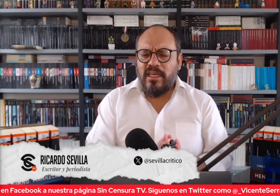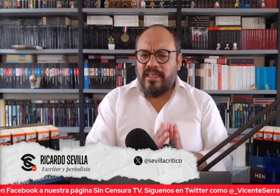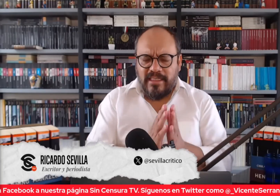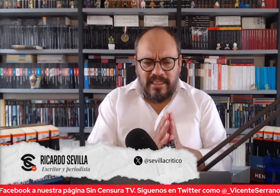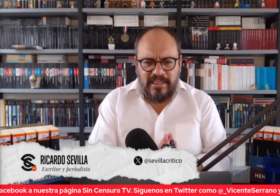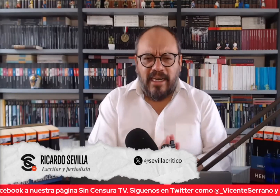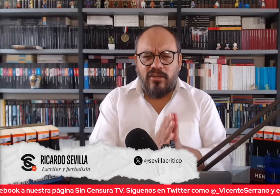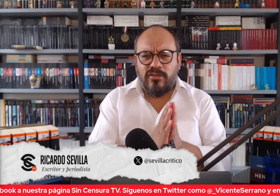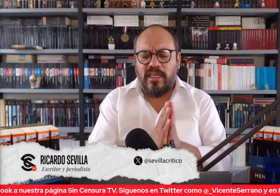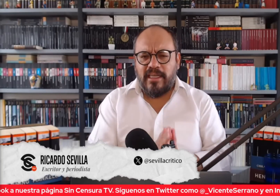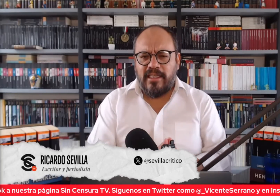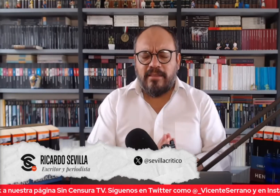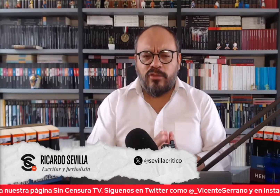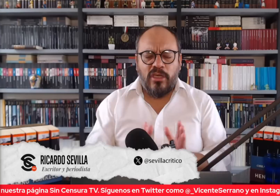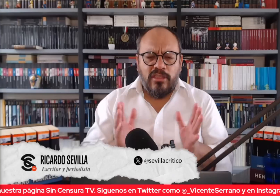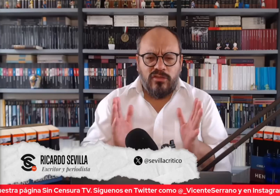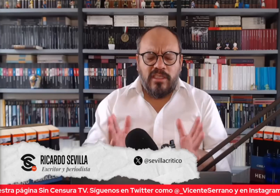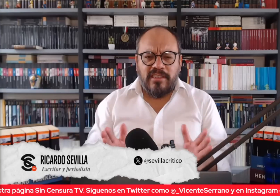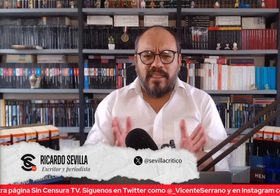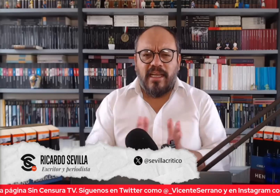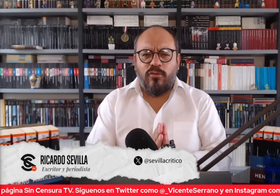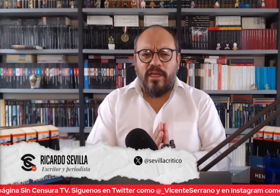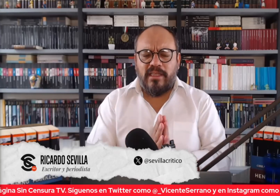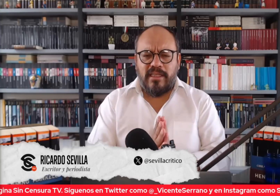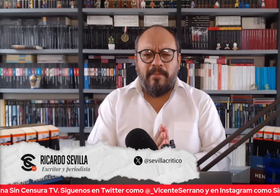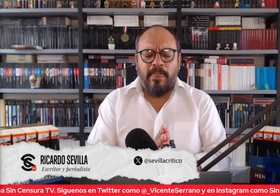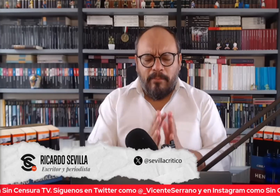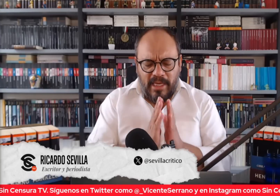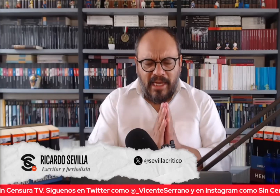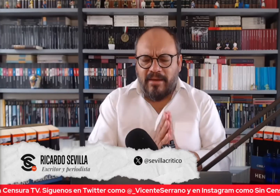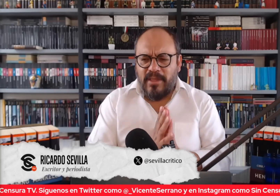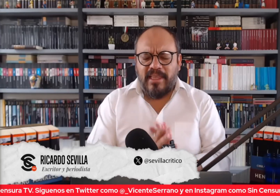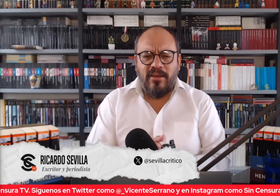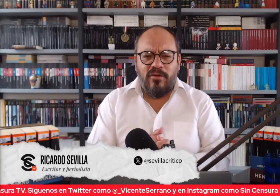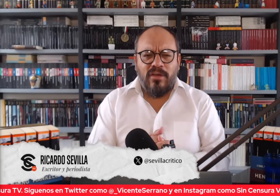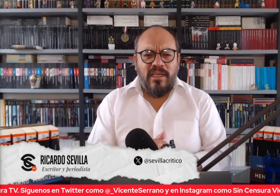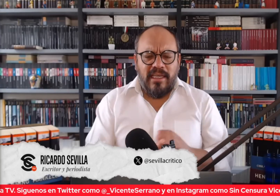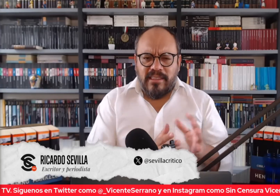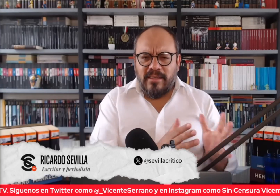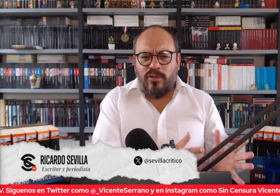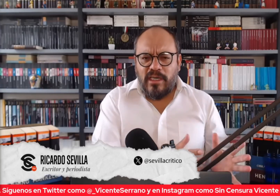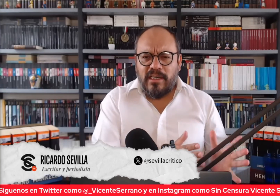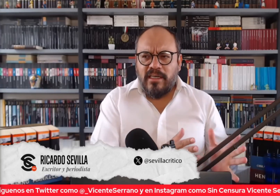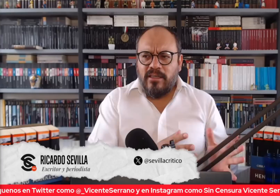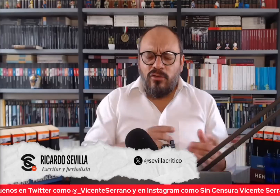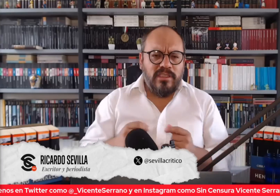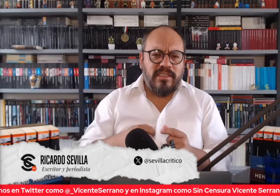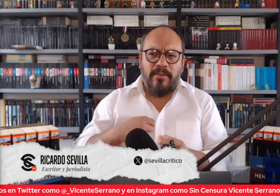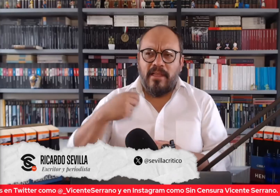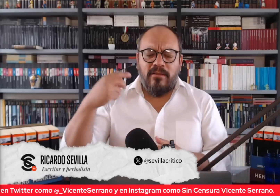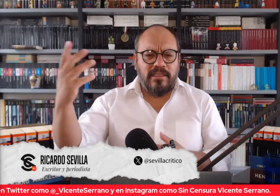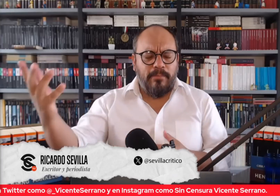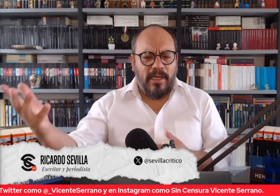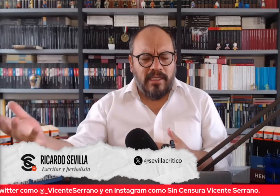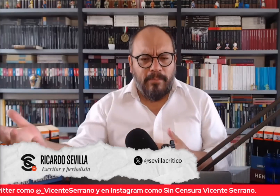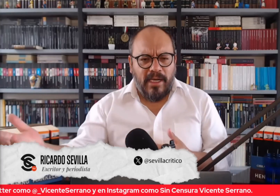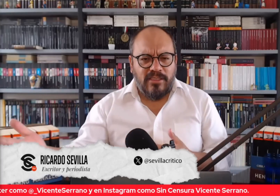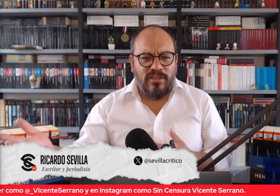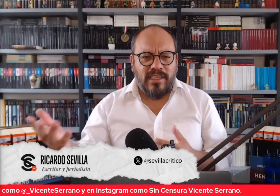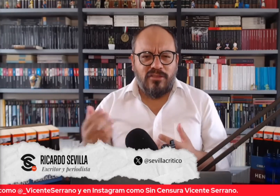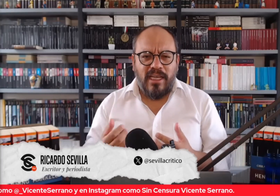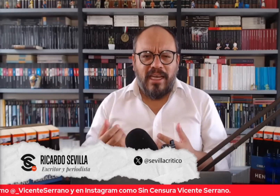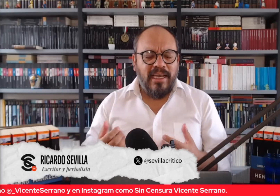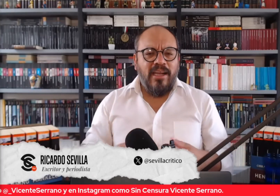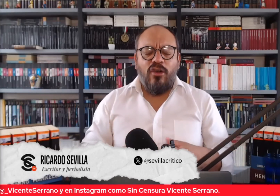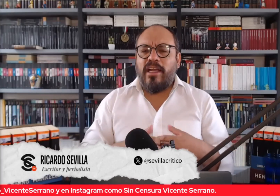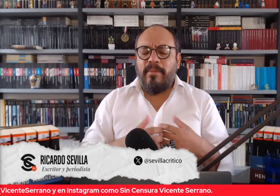movimientos necesarios y legítimos. Si usted se da cuenta, vea el video y esta mujer no está viendo hacia